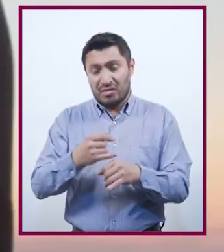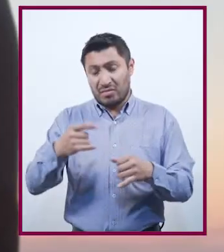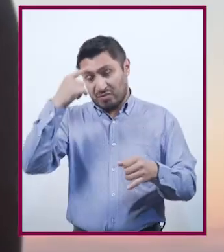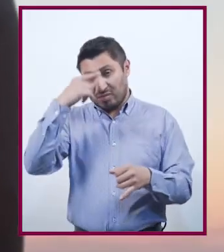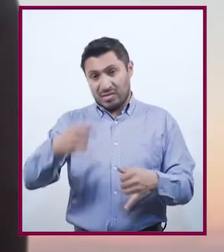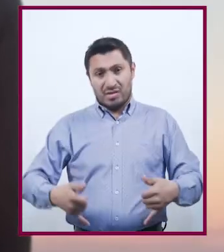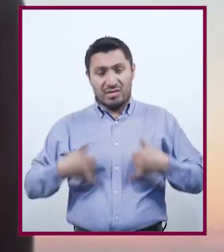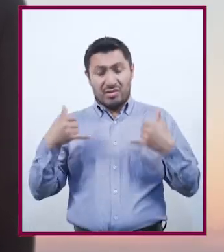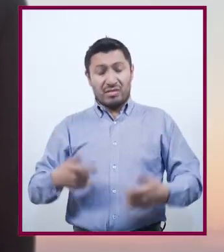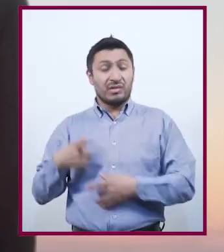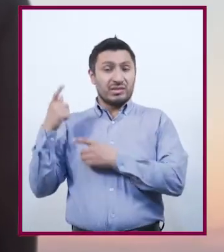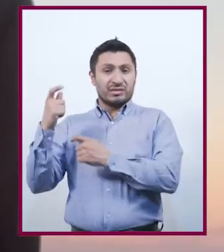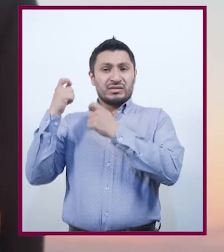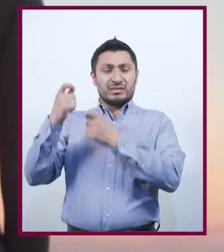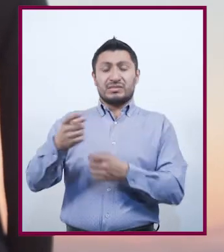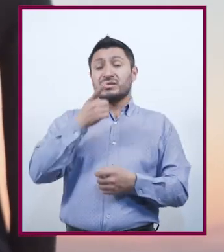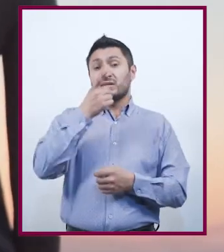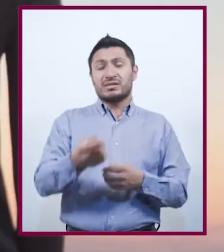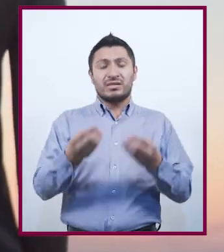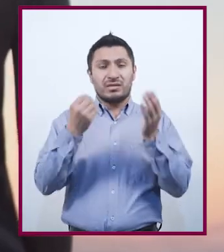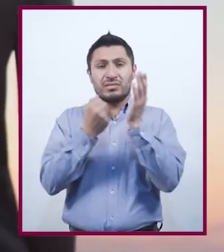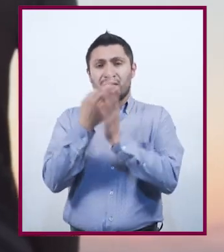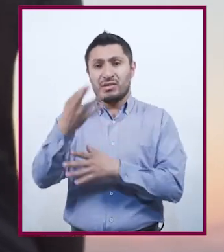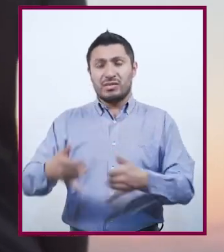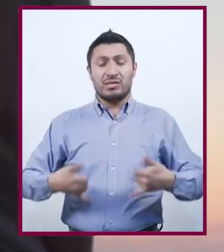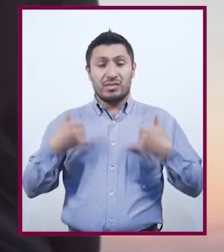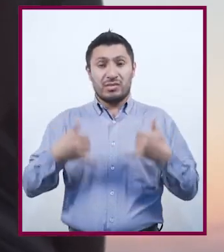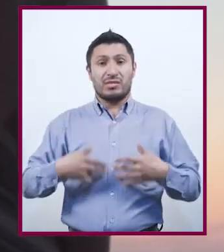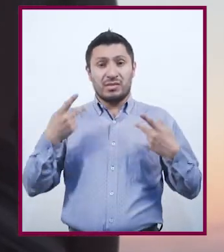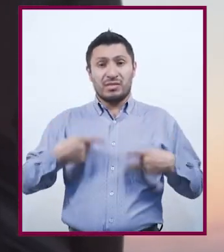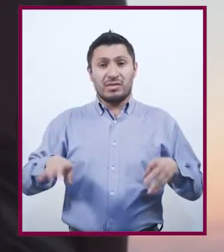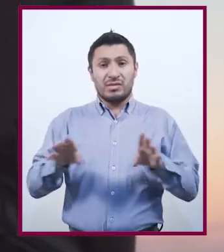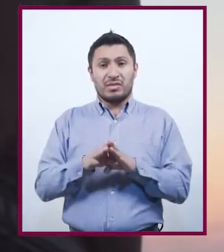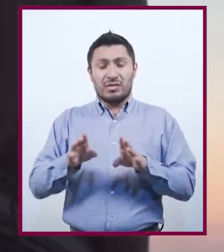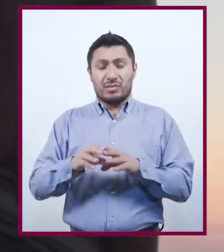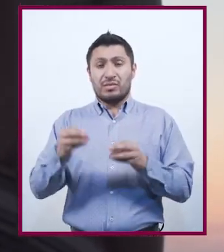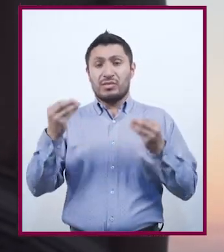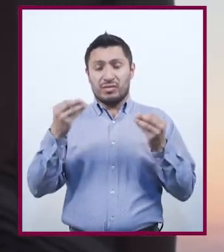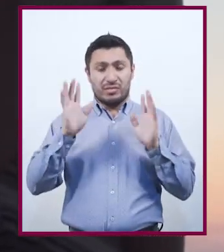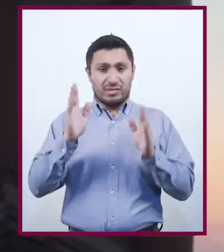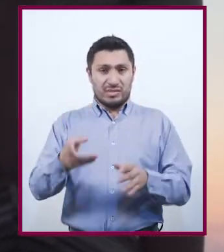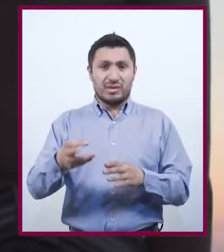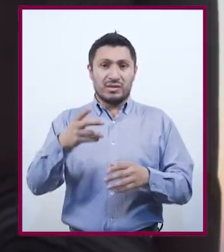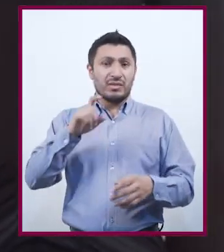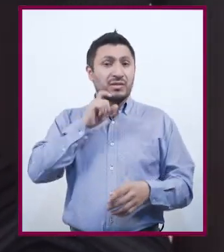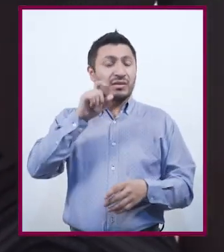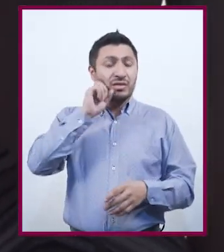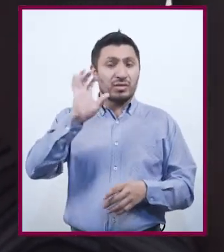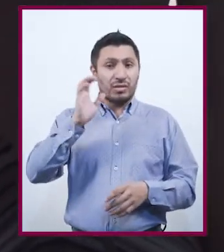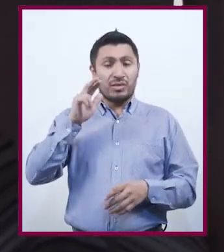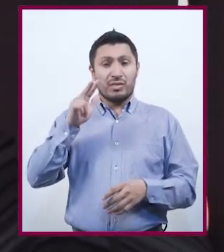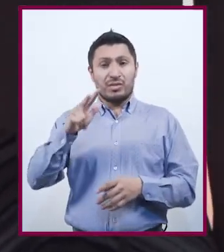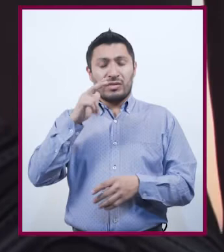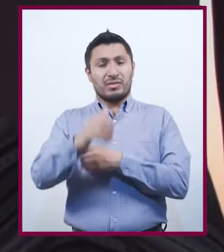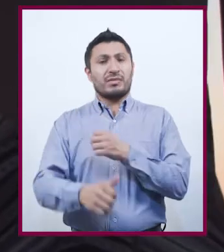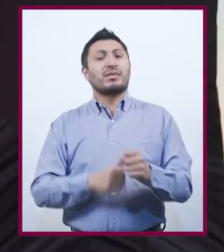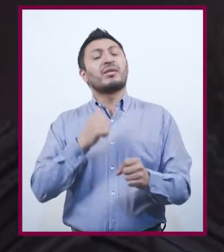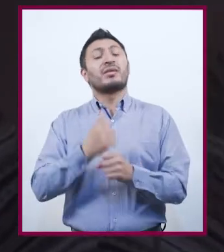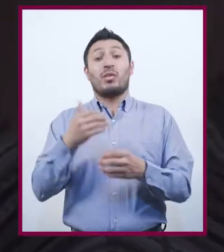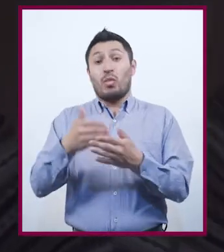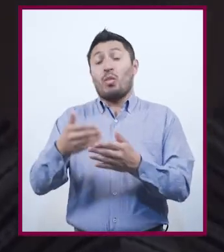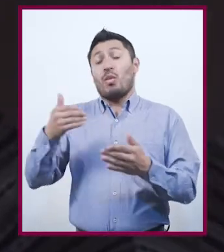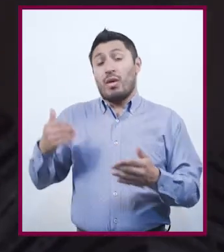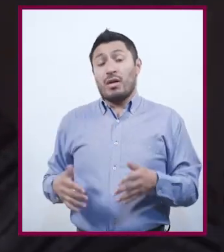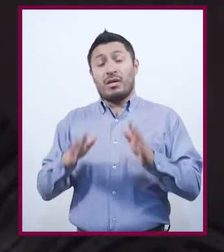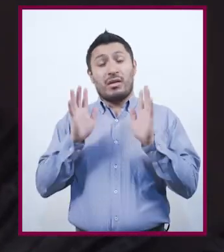jóvenes, estiman que la mayoría de las personas jóvenes del mundo son sexualmente activas cuando alcanzan los 18